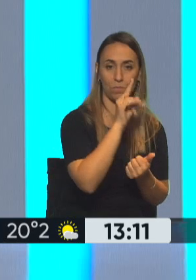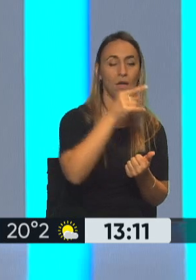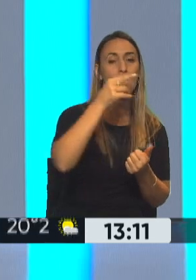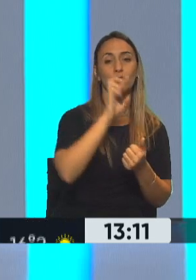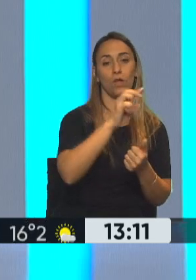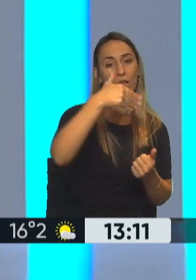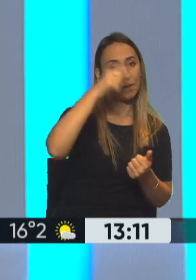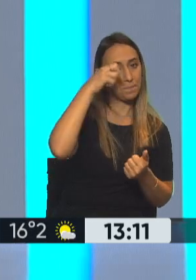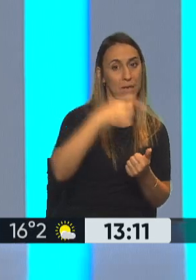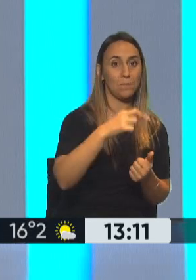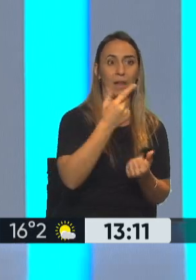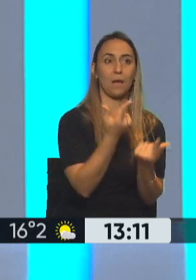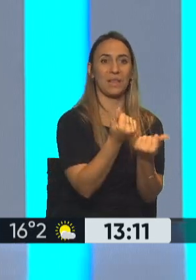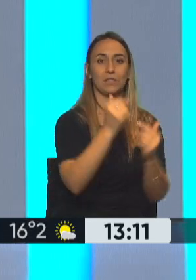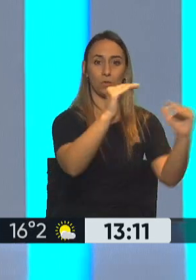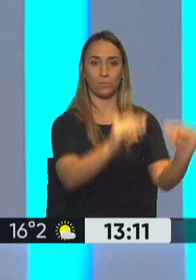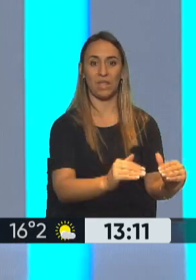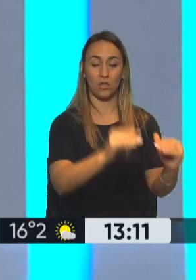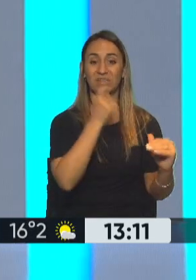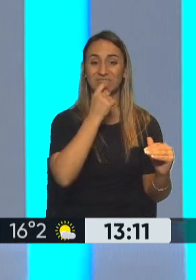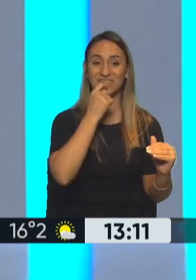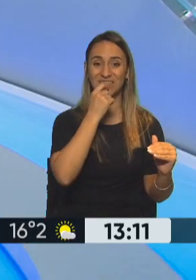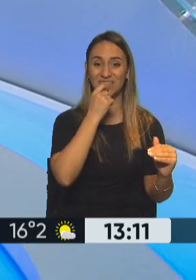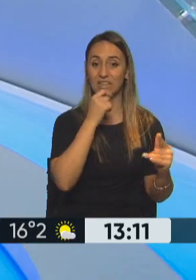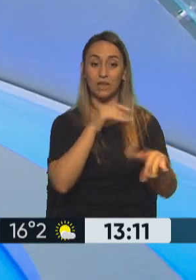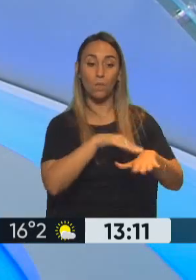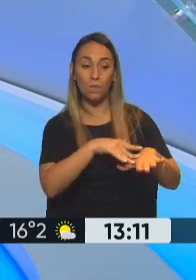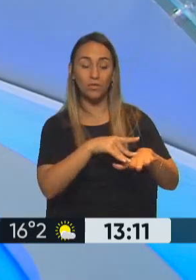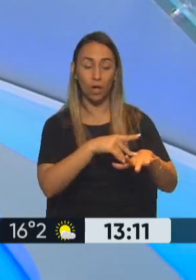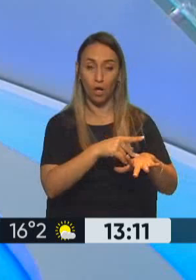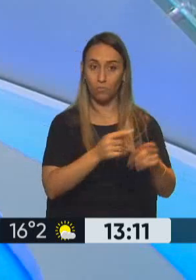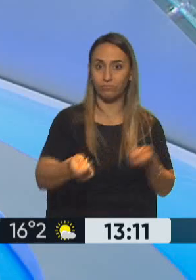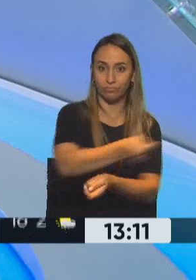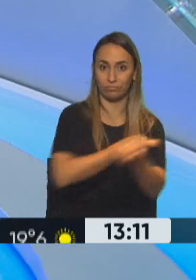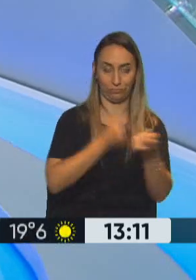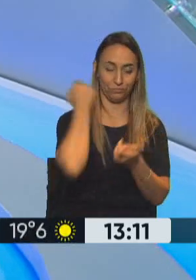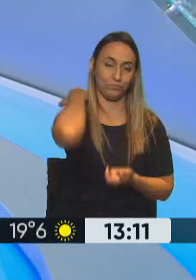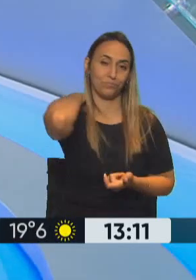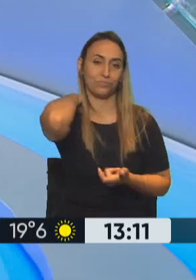contado con liqui para bajar los valores en caso de que hubiera una corrida sobre esos valores. Del dólar financiero, claro. Muchísimas gracias, Rulo.